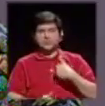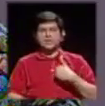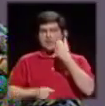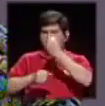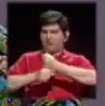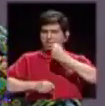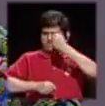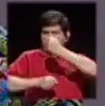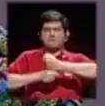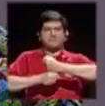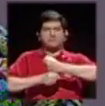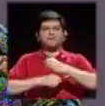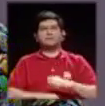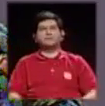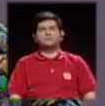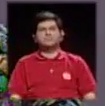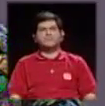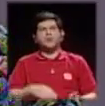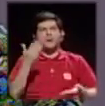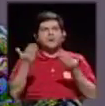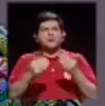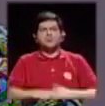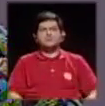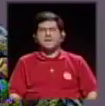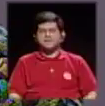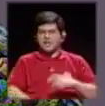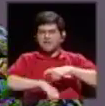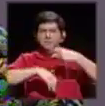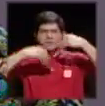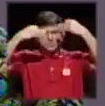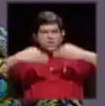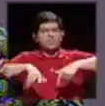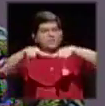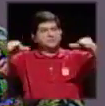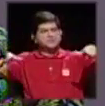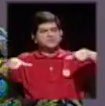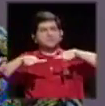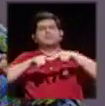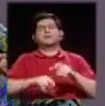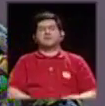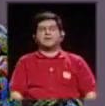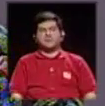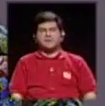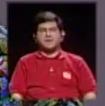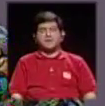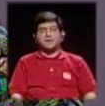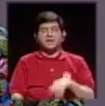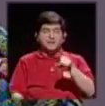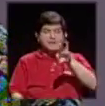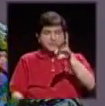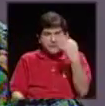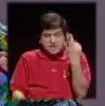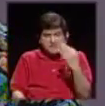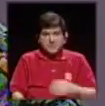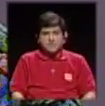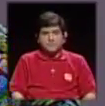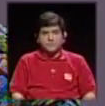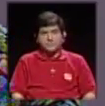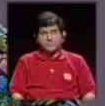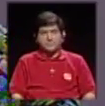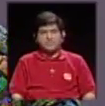puesto, por ejemplo, en las tomas de decisiones locales, por ejemplo, COCODE, y generalmente